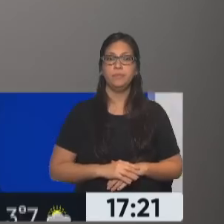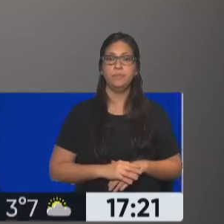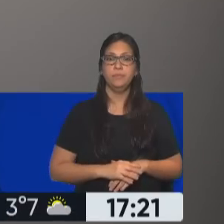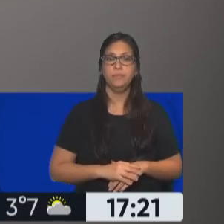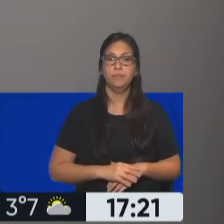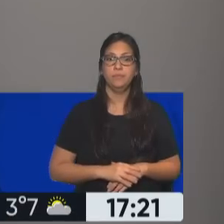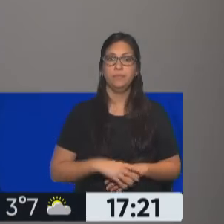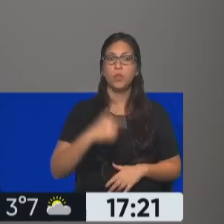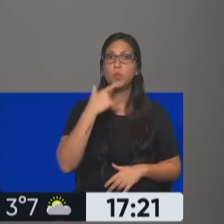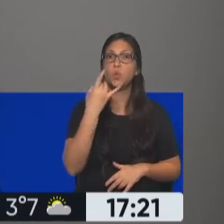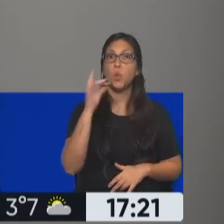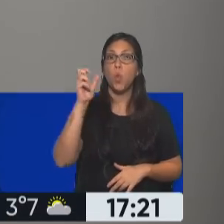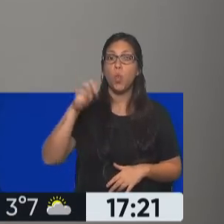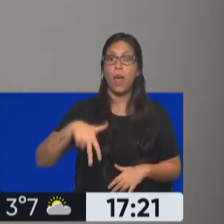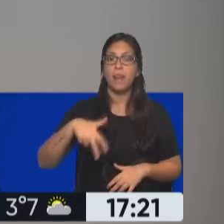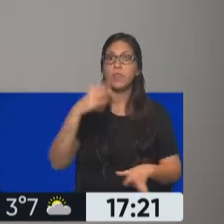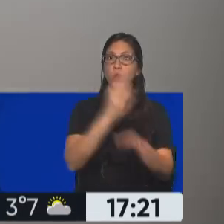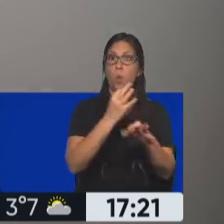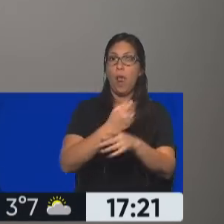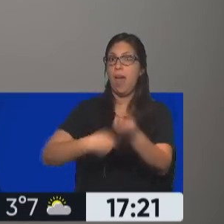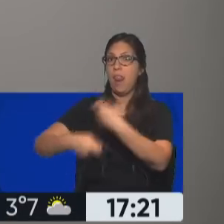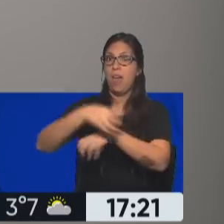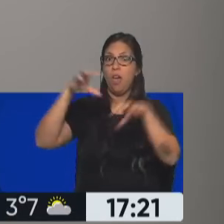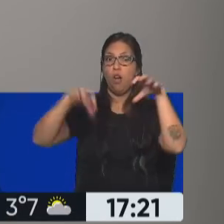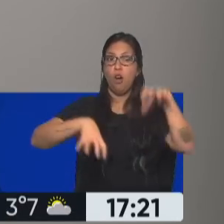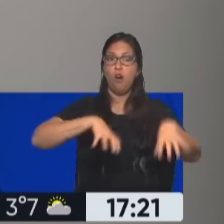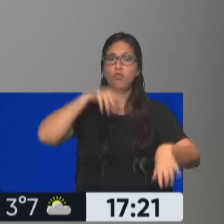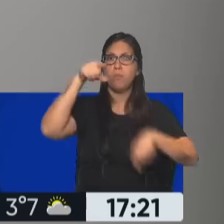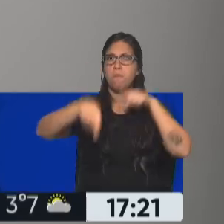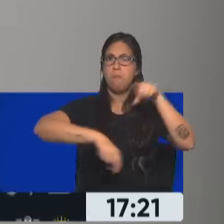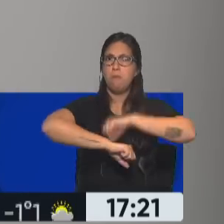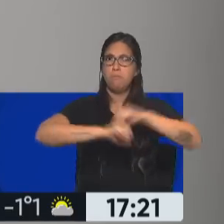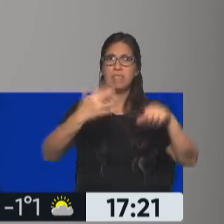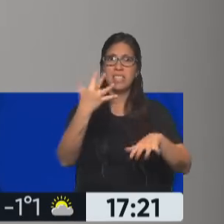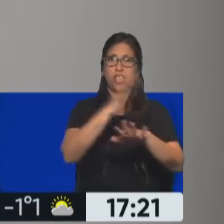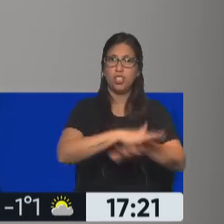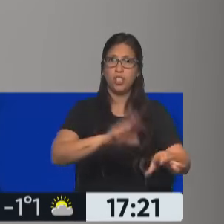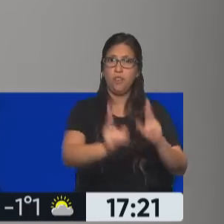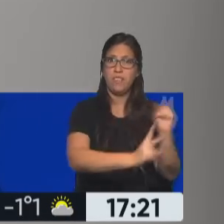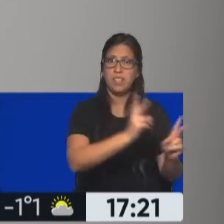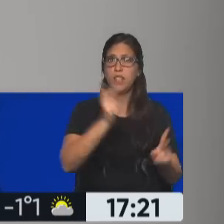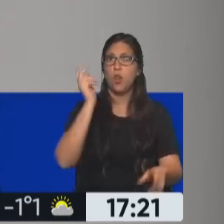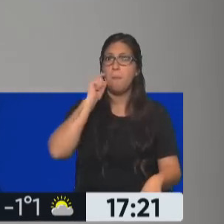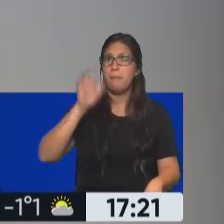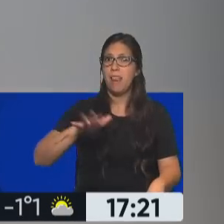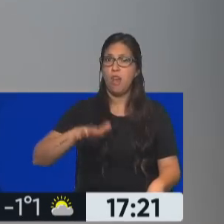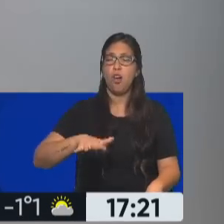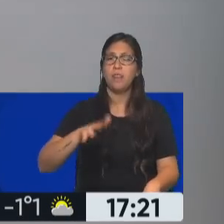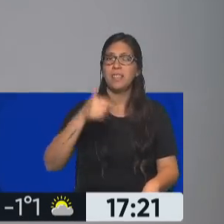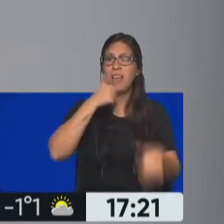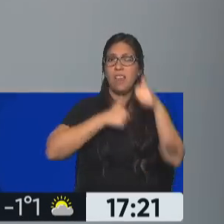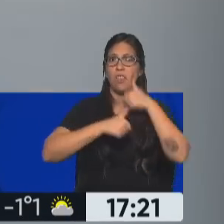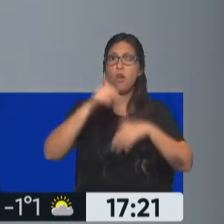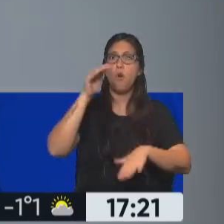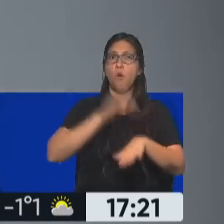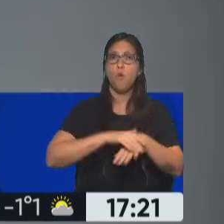Sudán. Paramilitares bombardearon una escuela y un mercado. Al menos 5 niñas murieron y otros 20 menores resultaron heridos por el ataque de las fuerzas